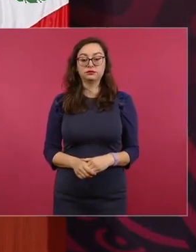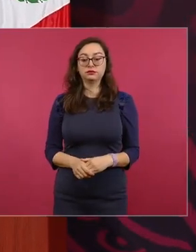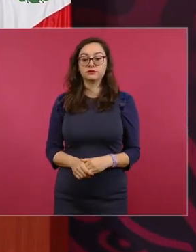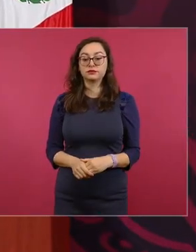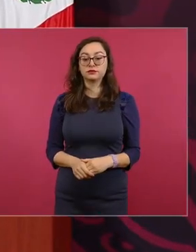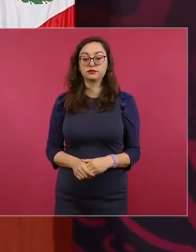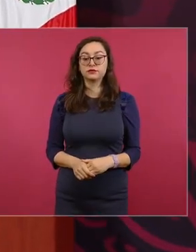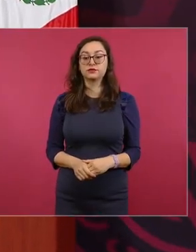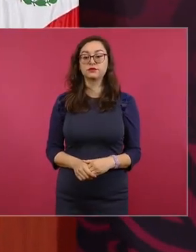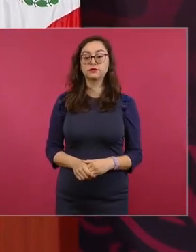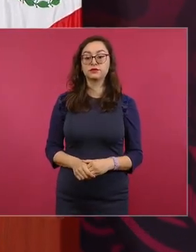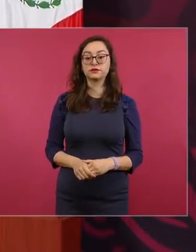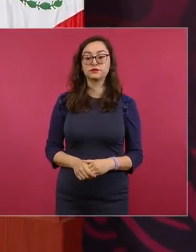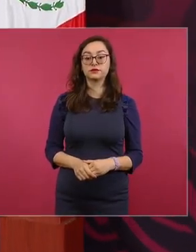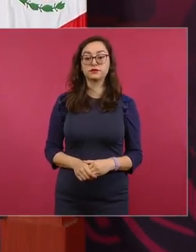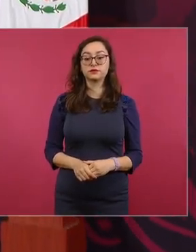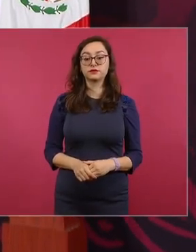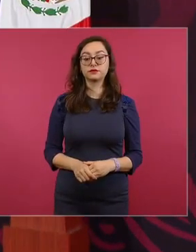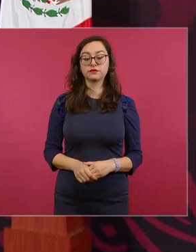A eso es a lo que llaman